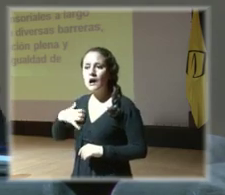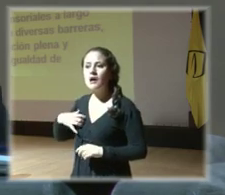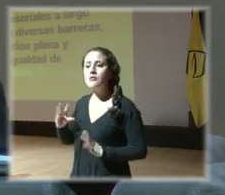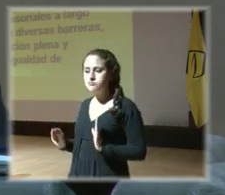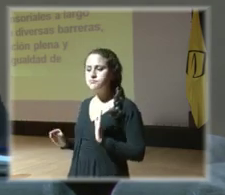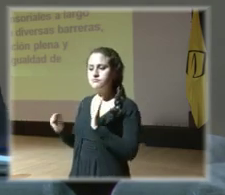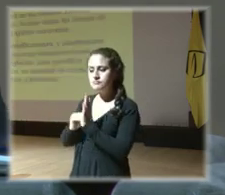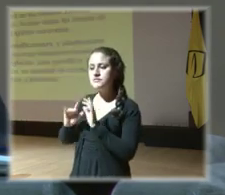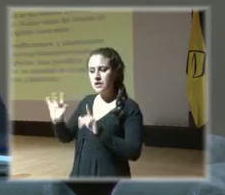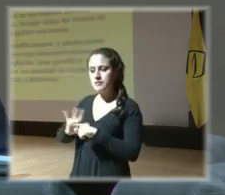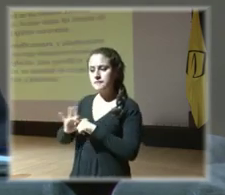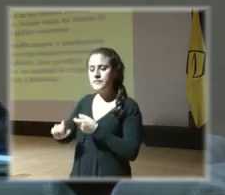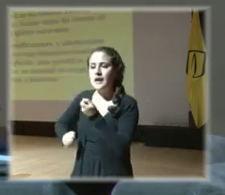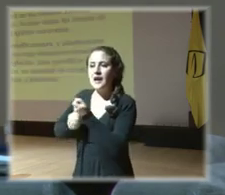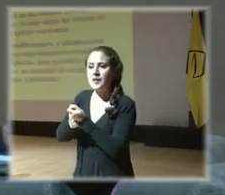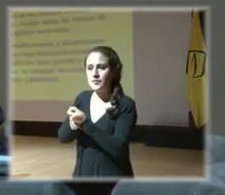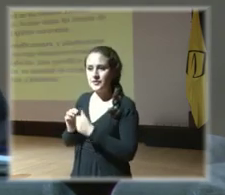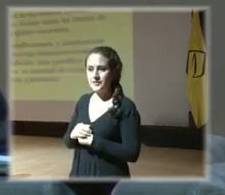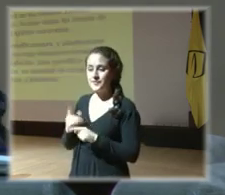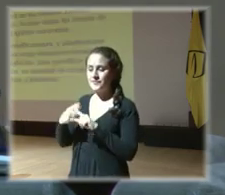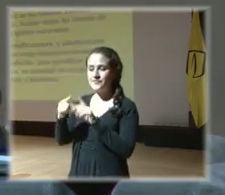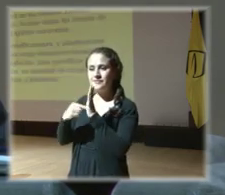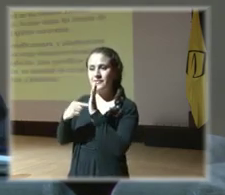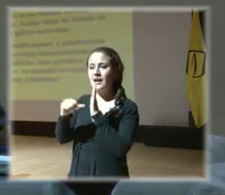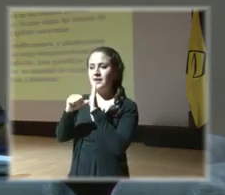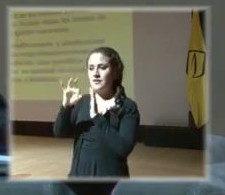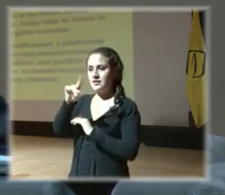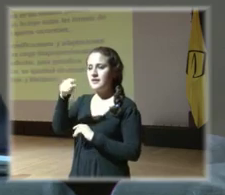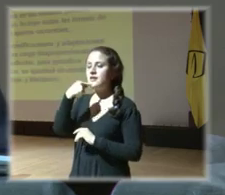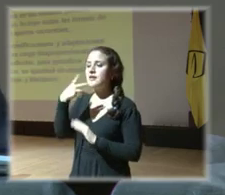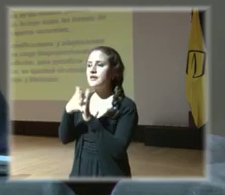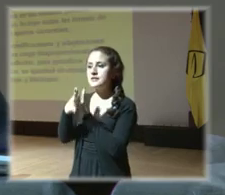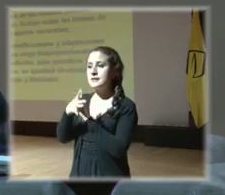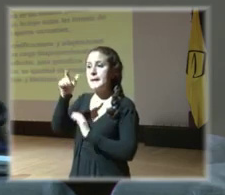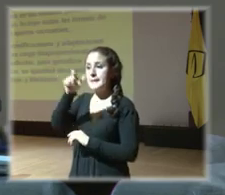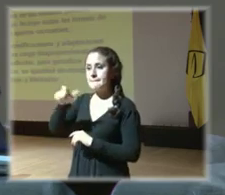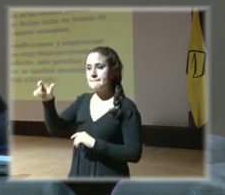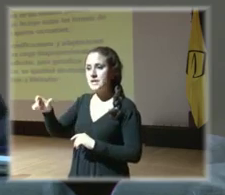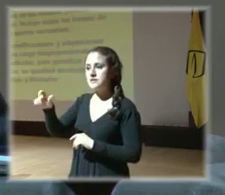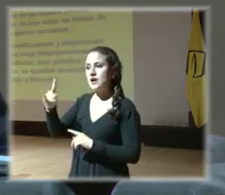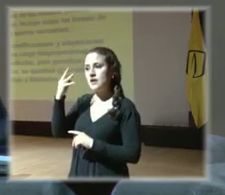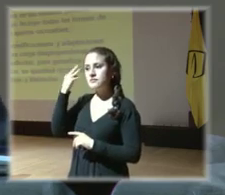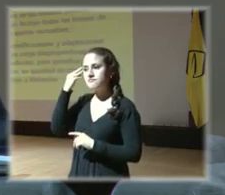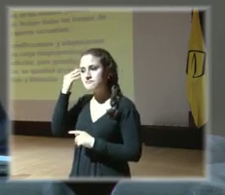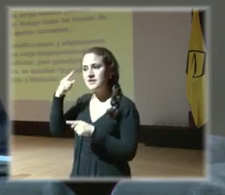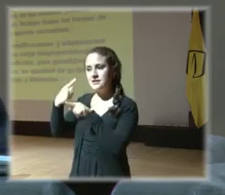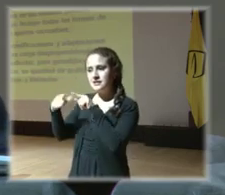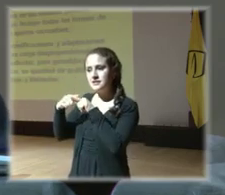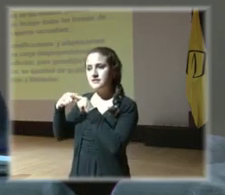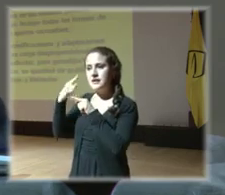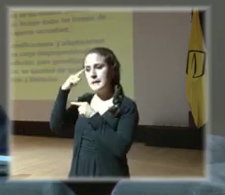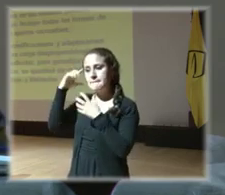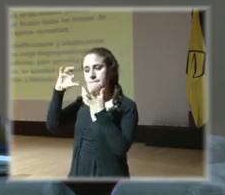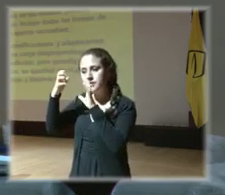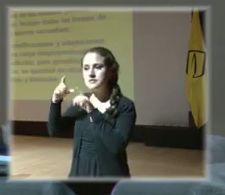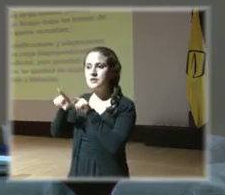los sistemas de apoyo. Pero el artículo 31 vuelve a decir que las personas con trastornos mentales pueden ser declaradas